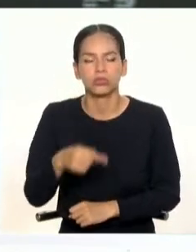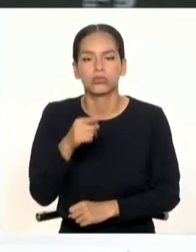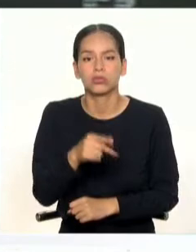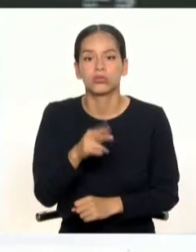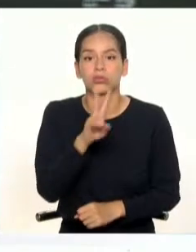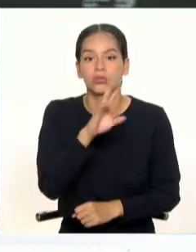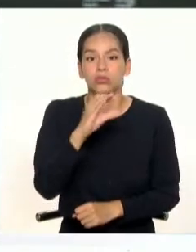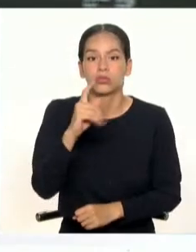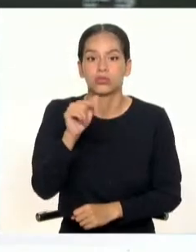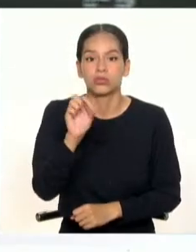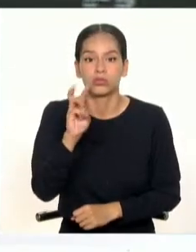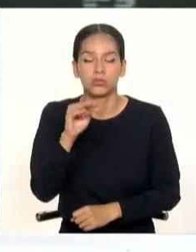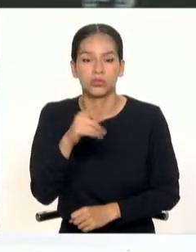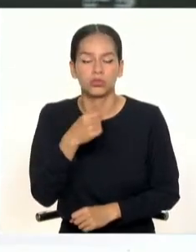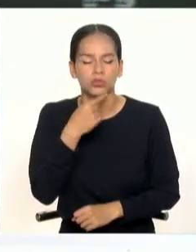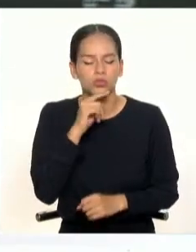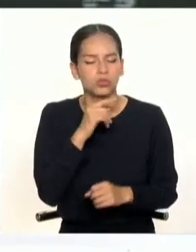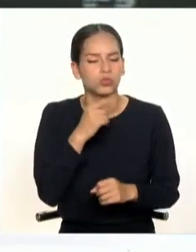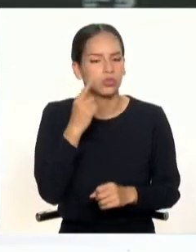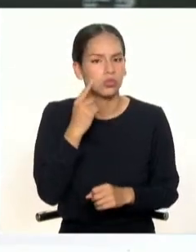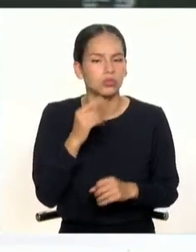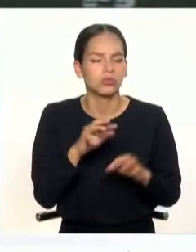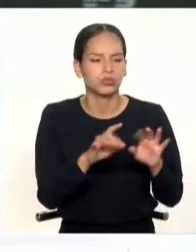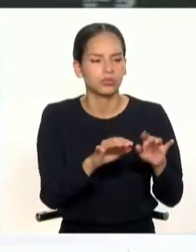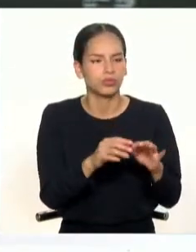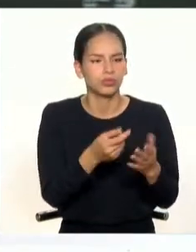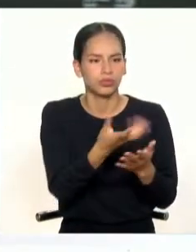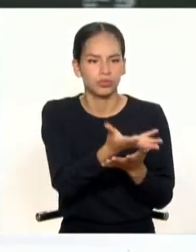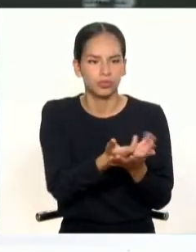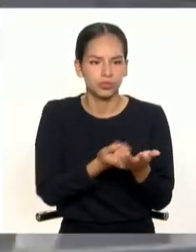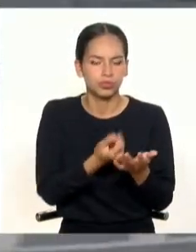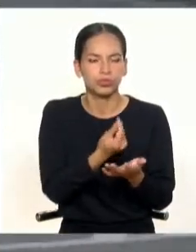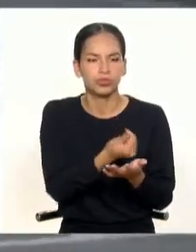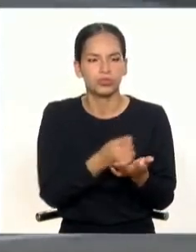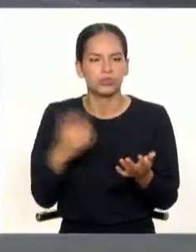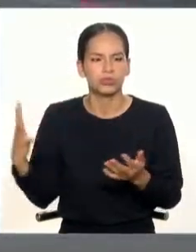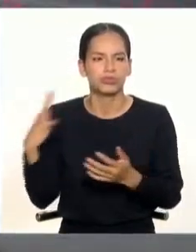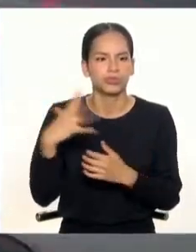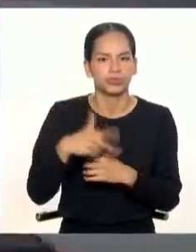retirar el dinero de una agencia bancaria de Villa El Salvador.